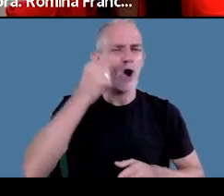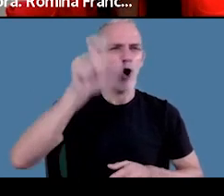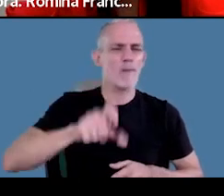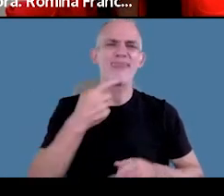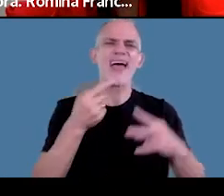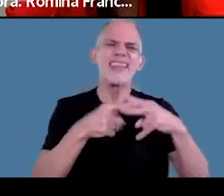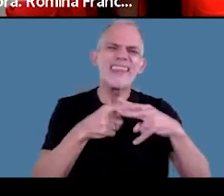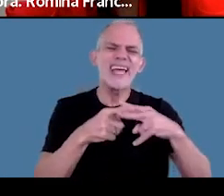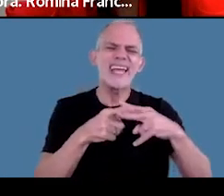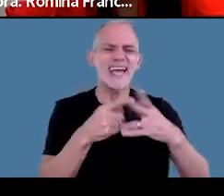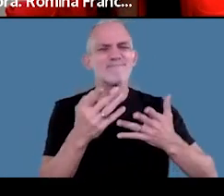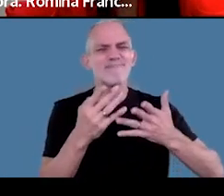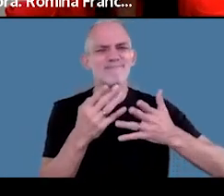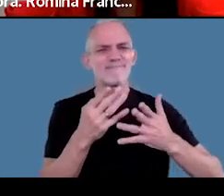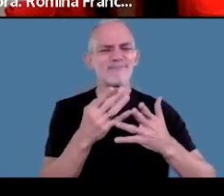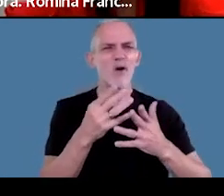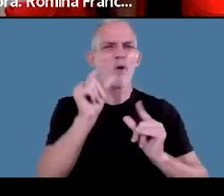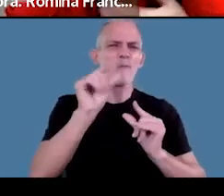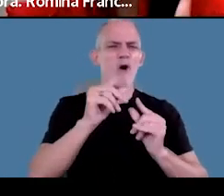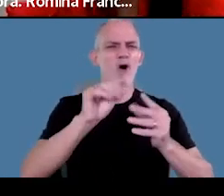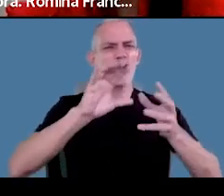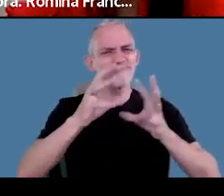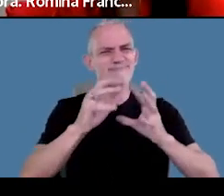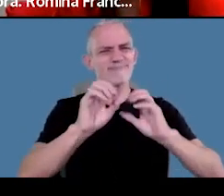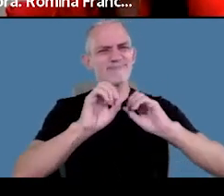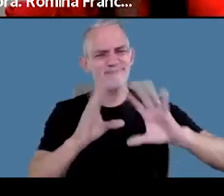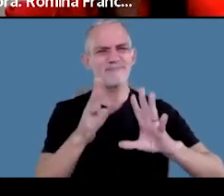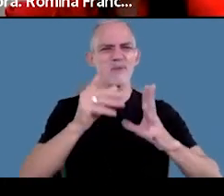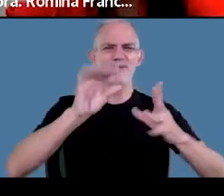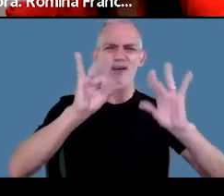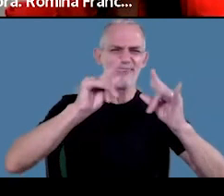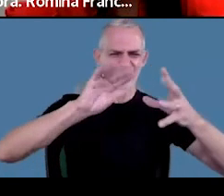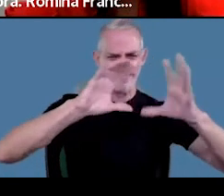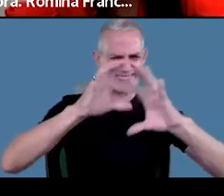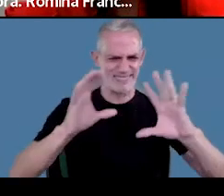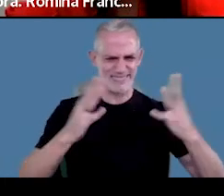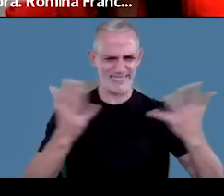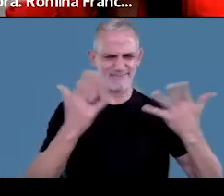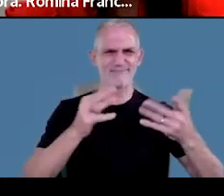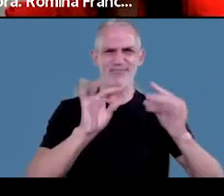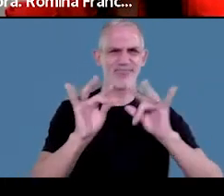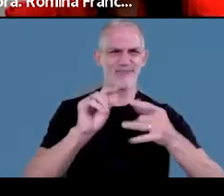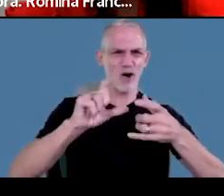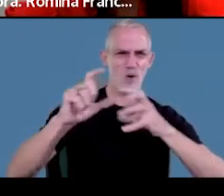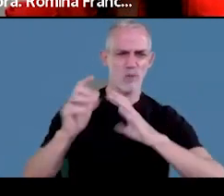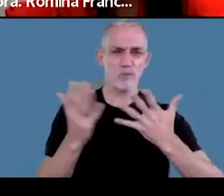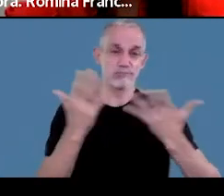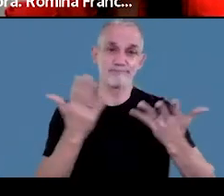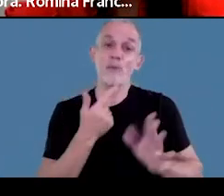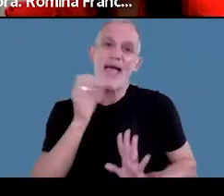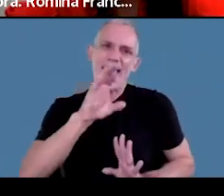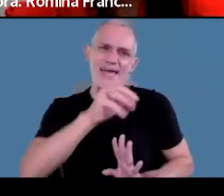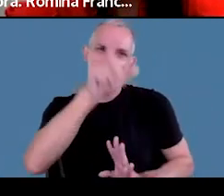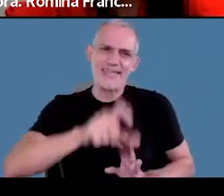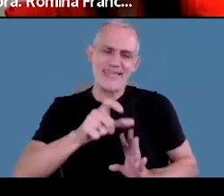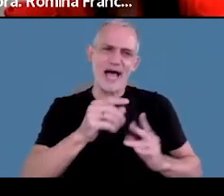un poco defectuosa, es un poco compleja, también obviamente como crítica es